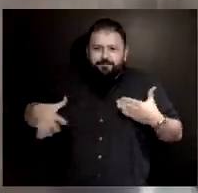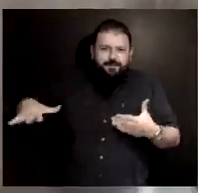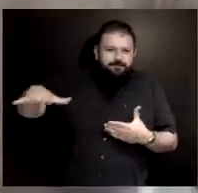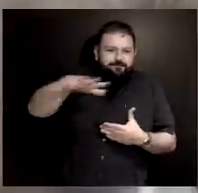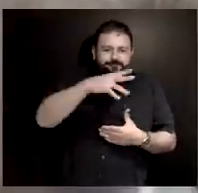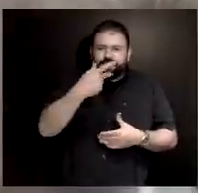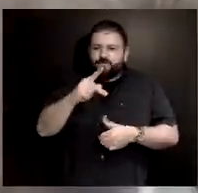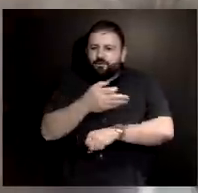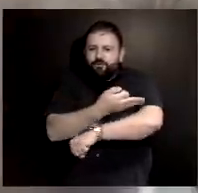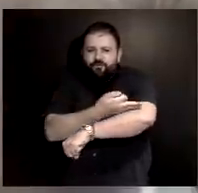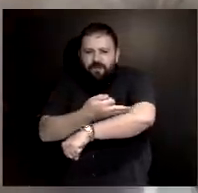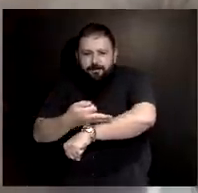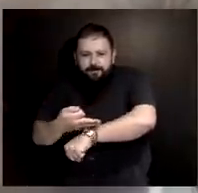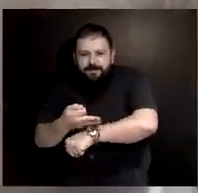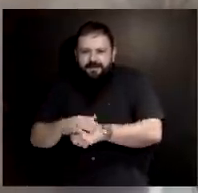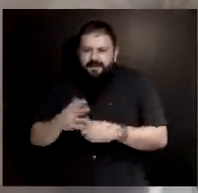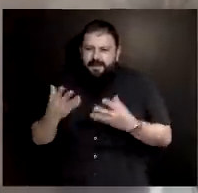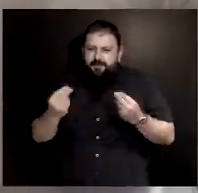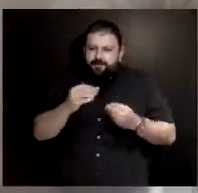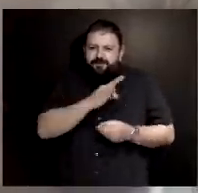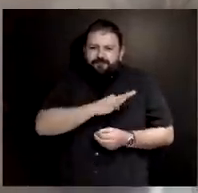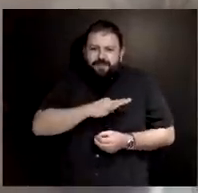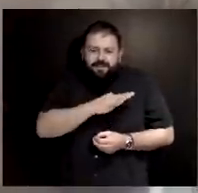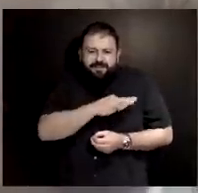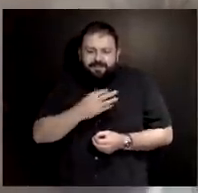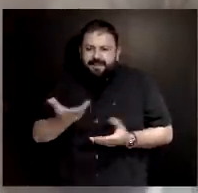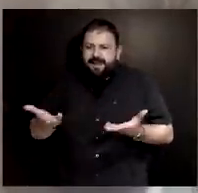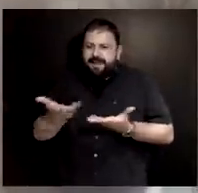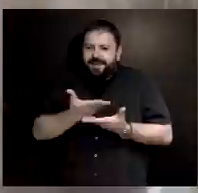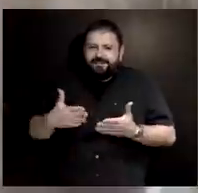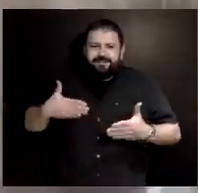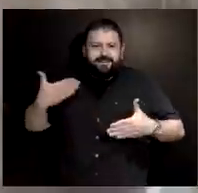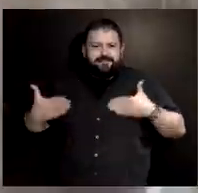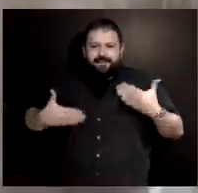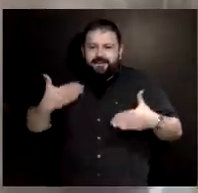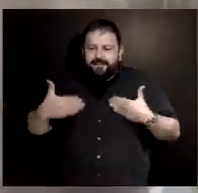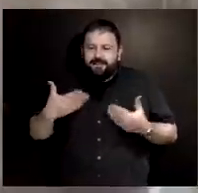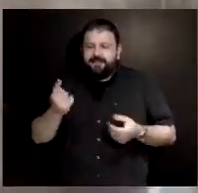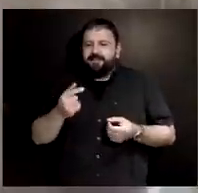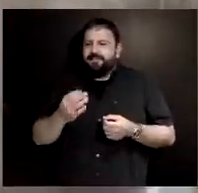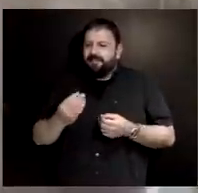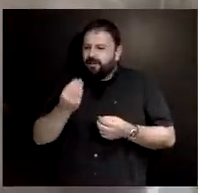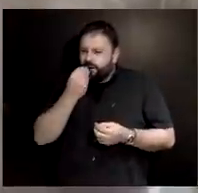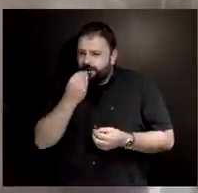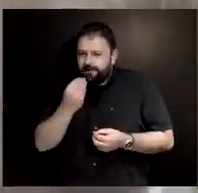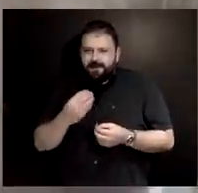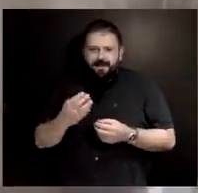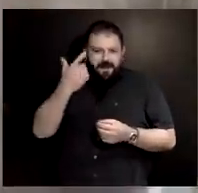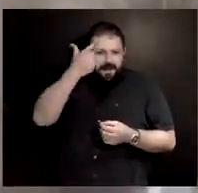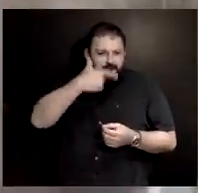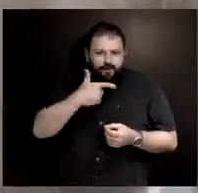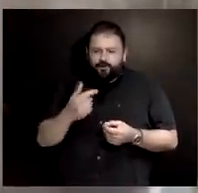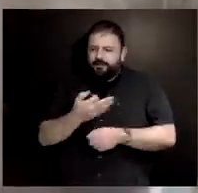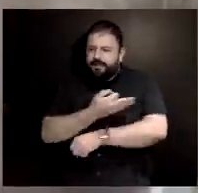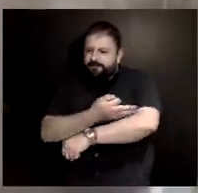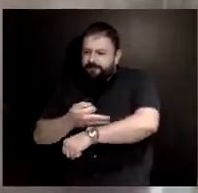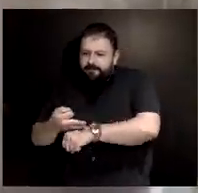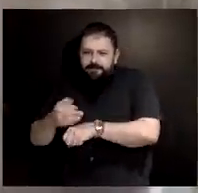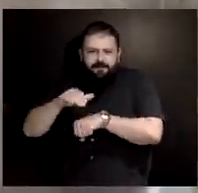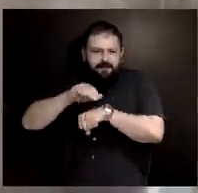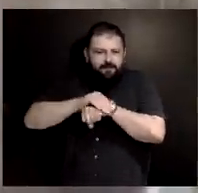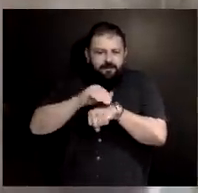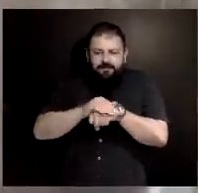familia, de mucha felicidad, de convivio, de cenas con los amigos, con la familia, de pasar momentos